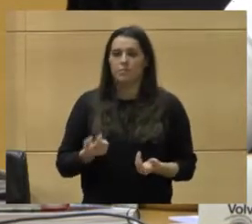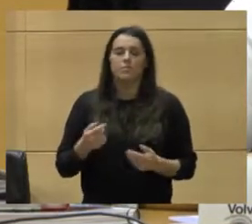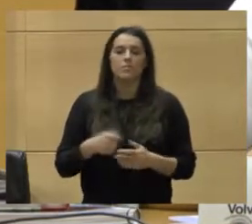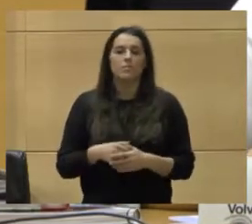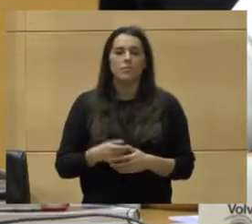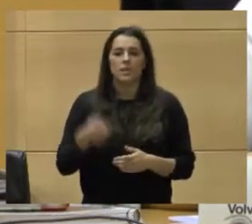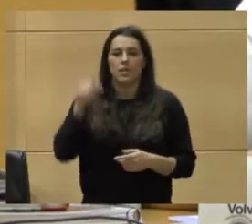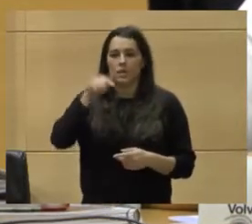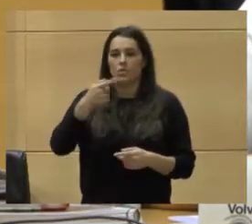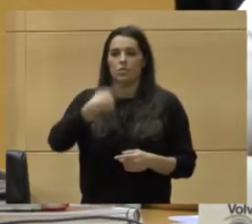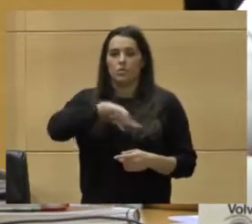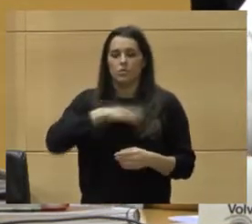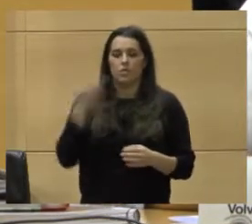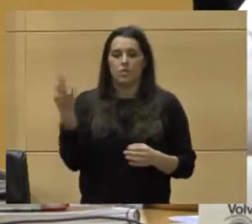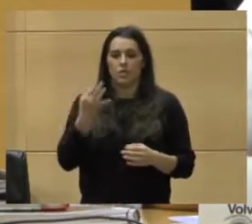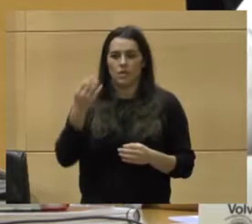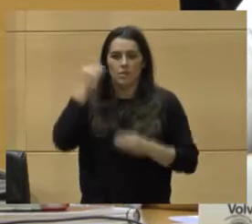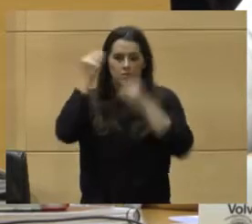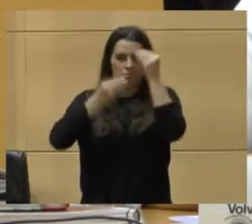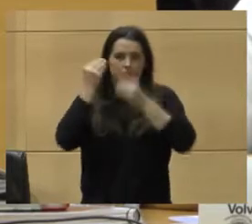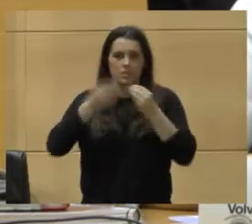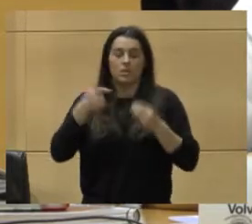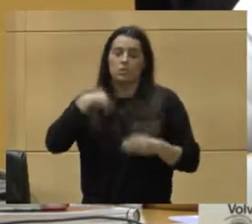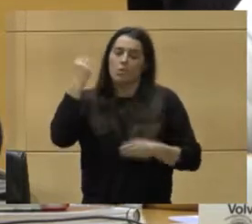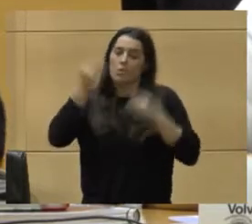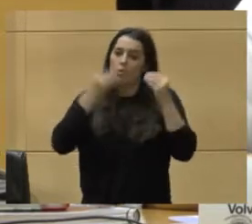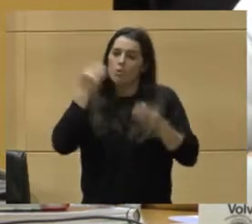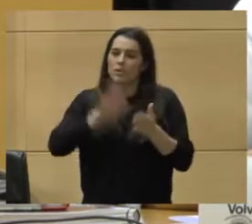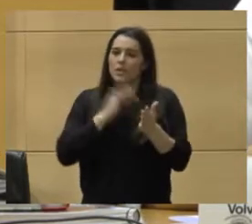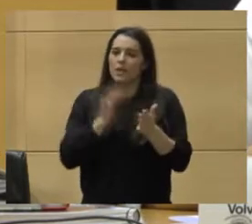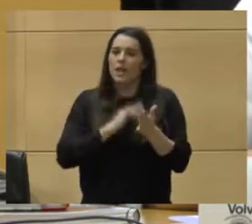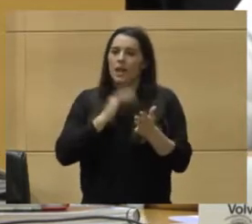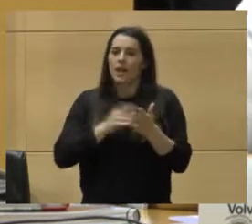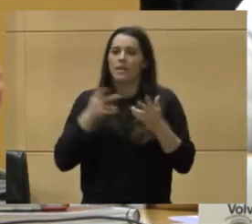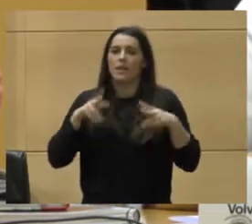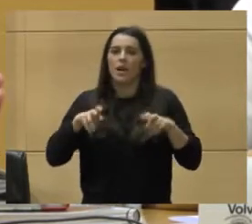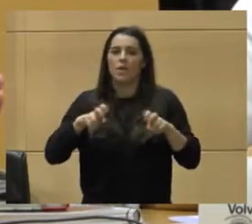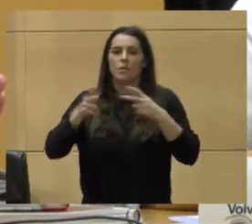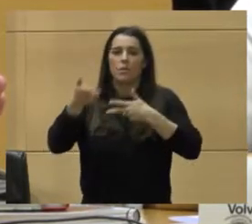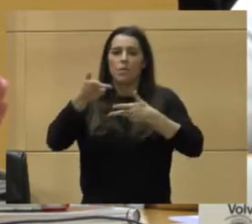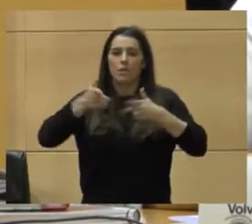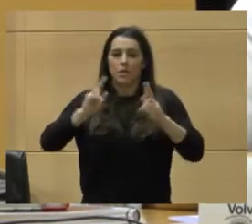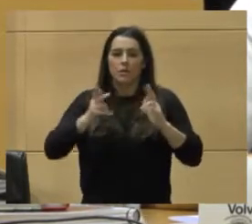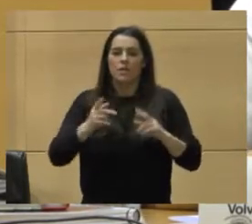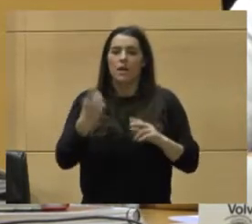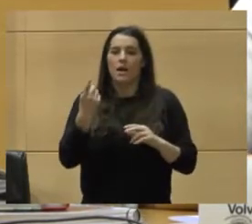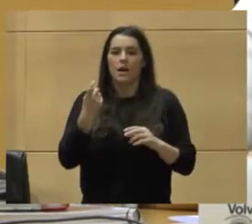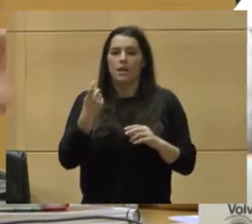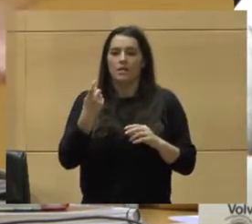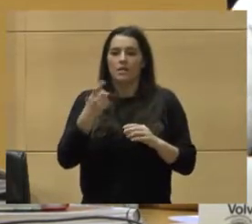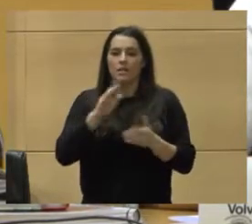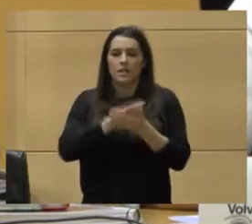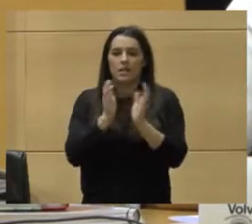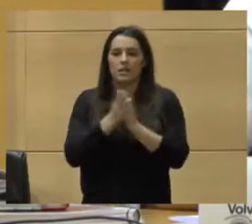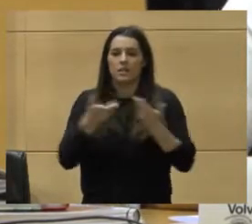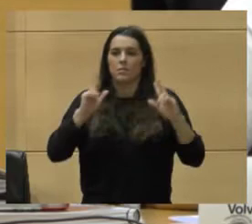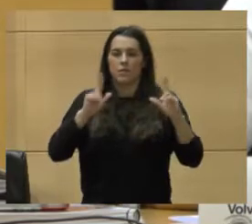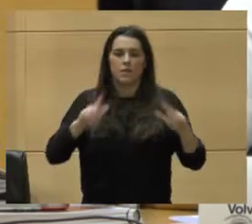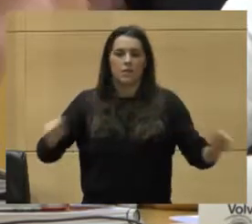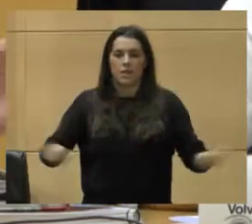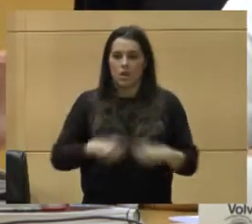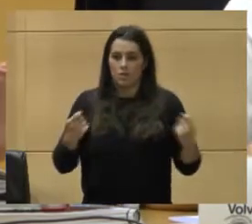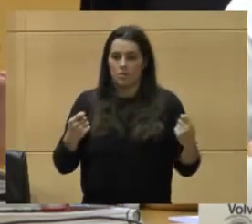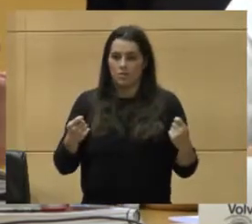que plantear yo creo que el planteamiento de la agenda neoliberal es la quiebra de la democracia y creo que cuando se habla del proceso